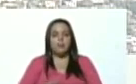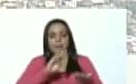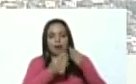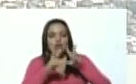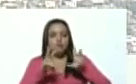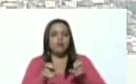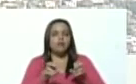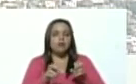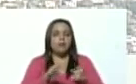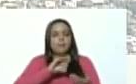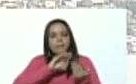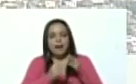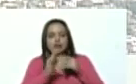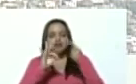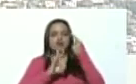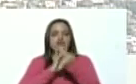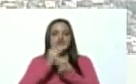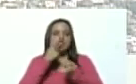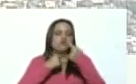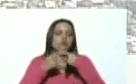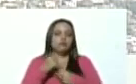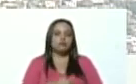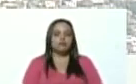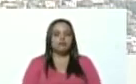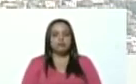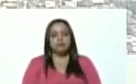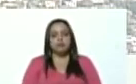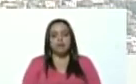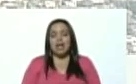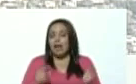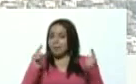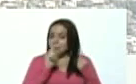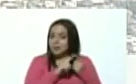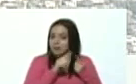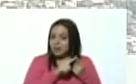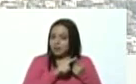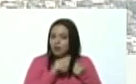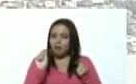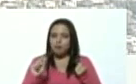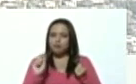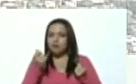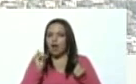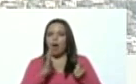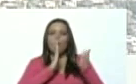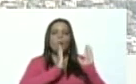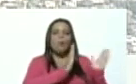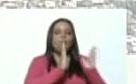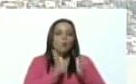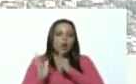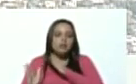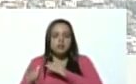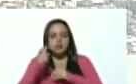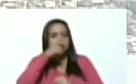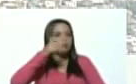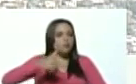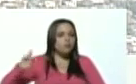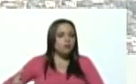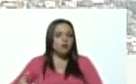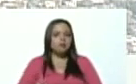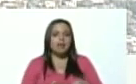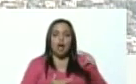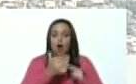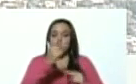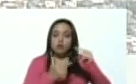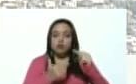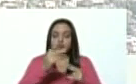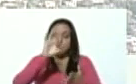Barrio Nuevo, Barrio Tricolor, ¿verdad? El primer vértice tiene que ver con la organización popular para la construcción